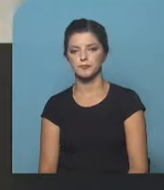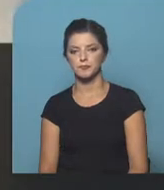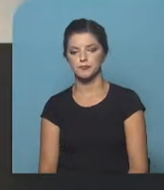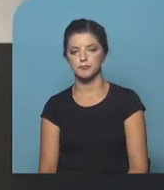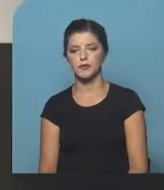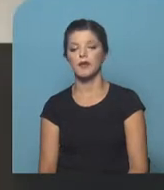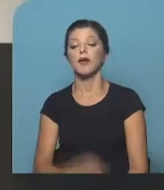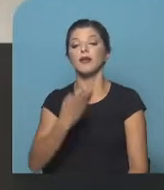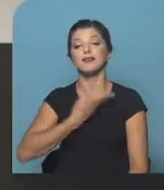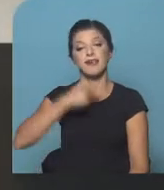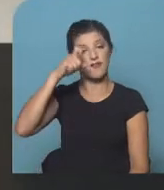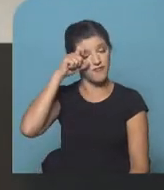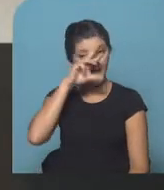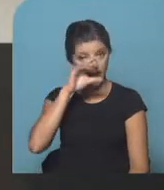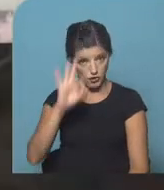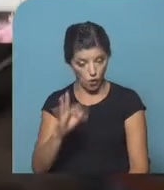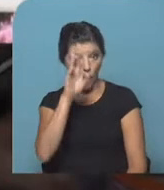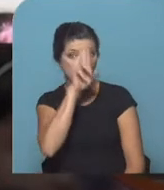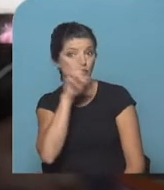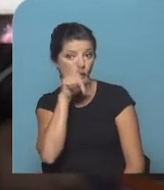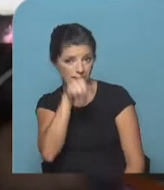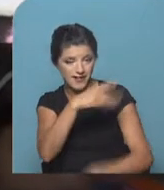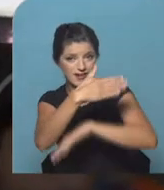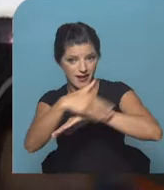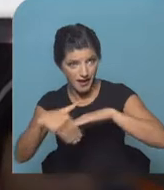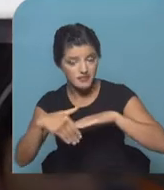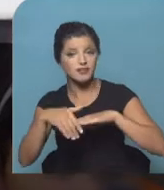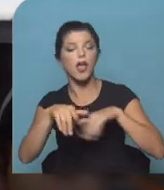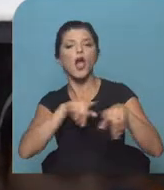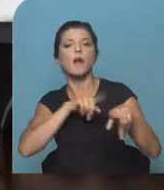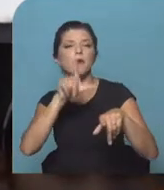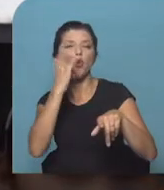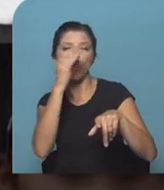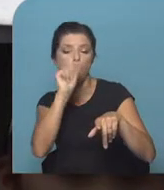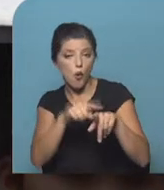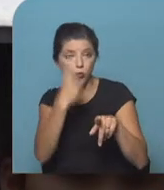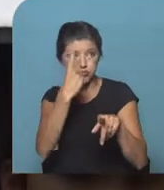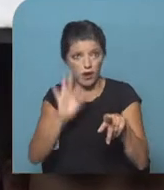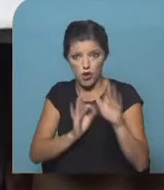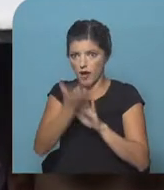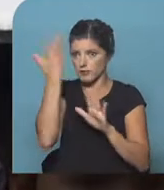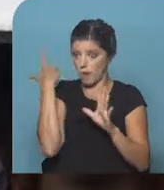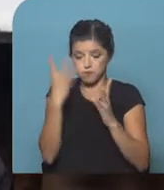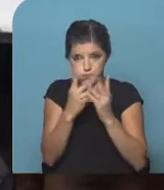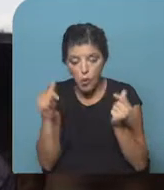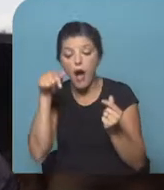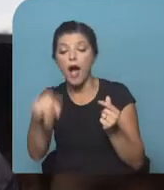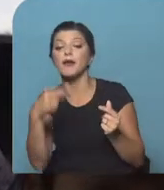Recompensa por Claudia Ferro. La artista callejera de Villaluro lleva un año desaparecida. El Ministerio de Seguridad